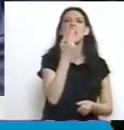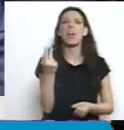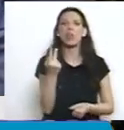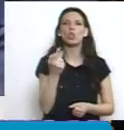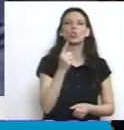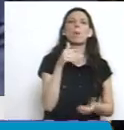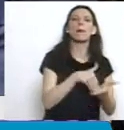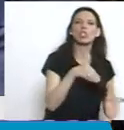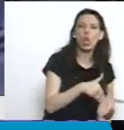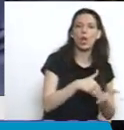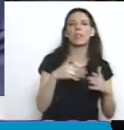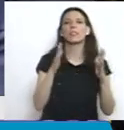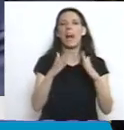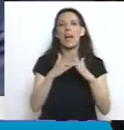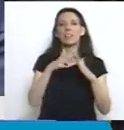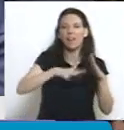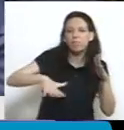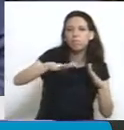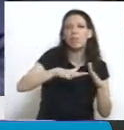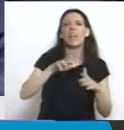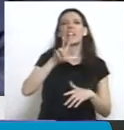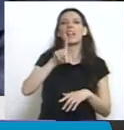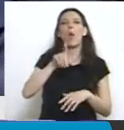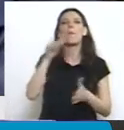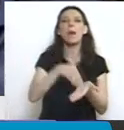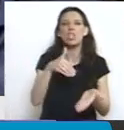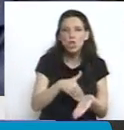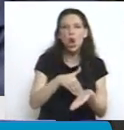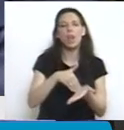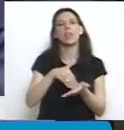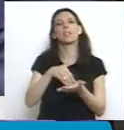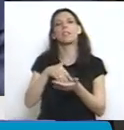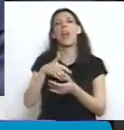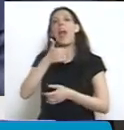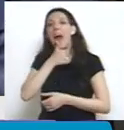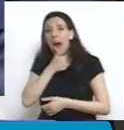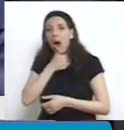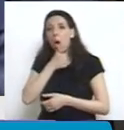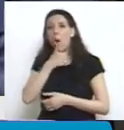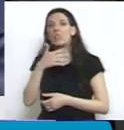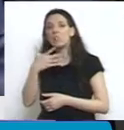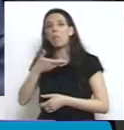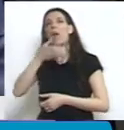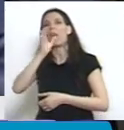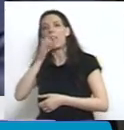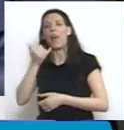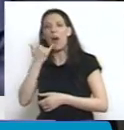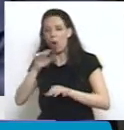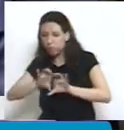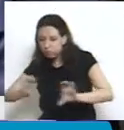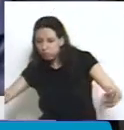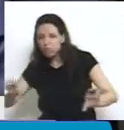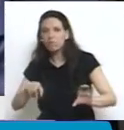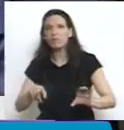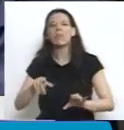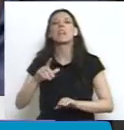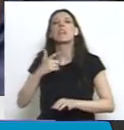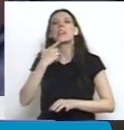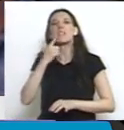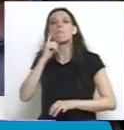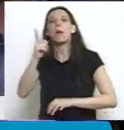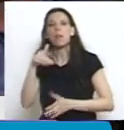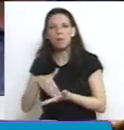millones, vivienda y urbanismo 31 millones y para agua potable y alcantarillado 17.000